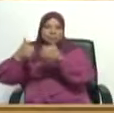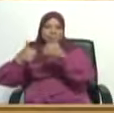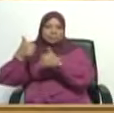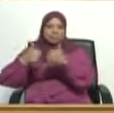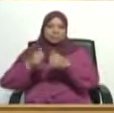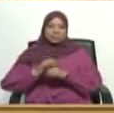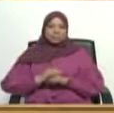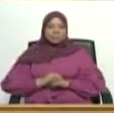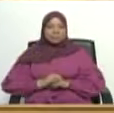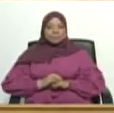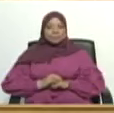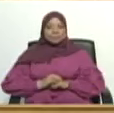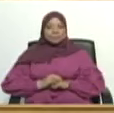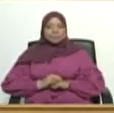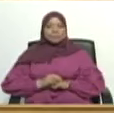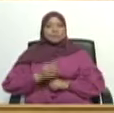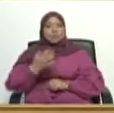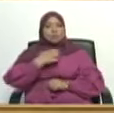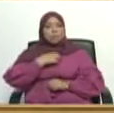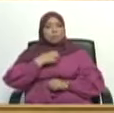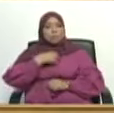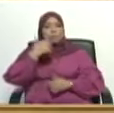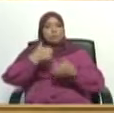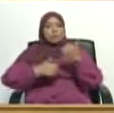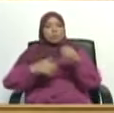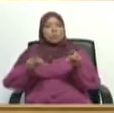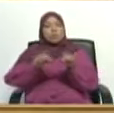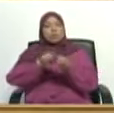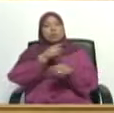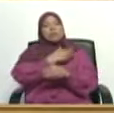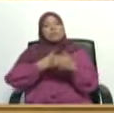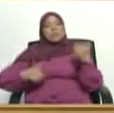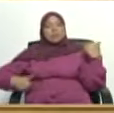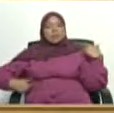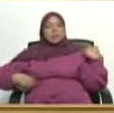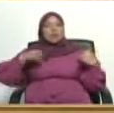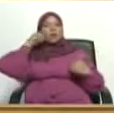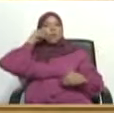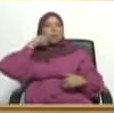como el Premio Nobel de la Paz otorgado a Barack Hussein Obama,